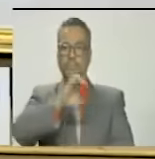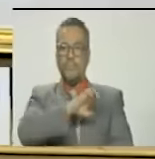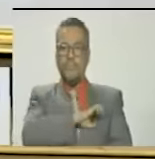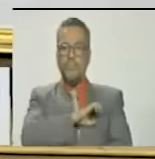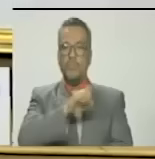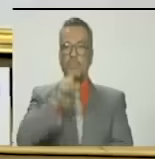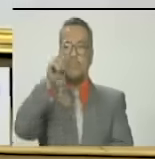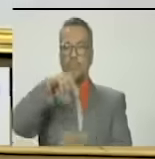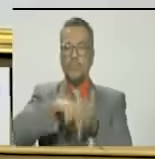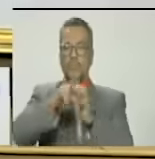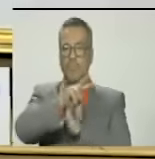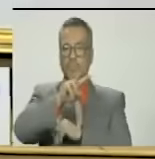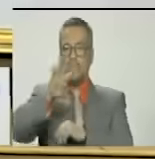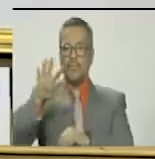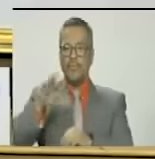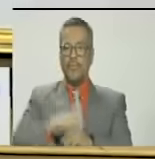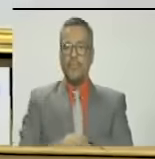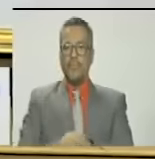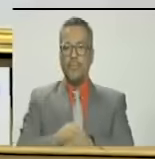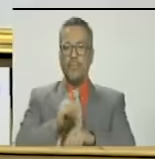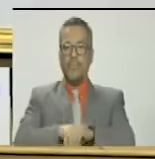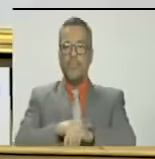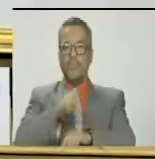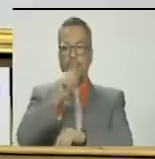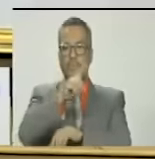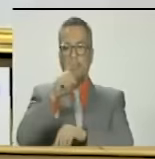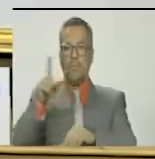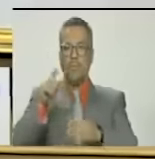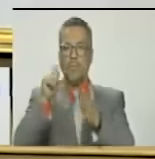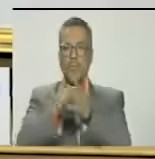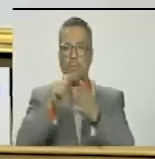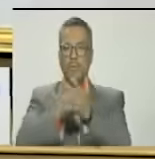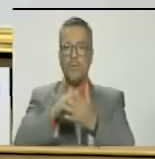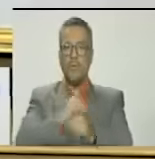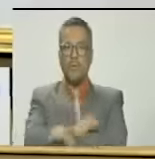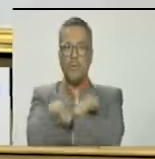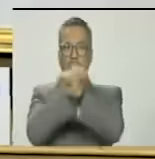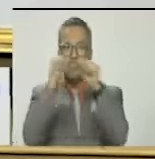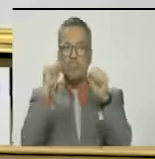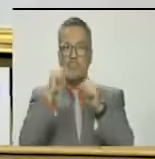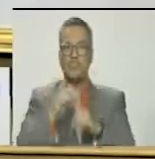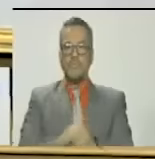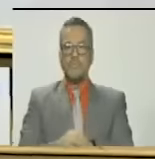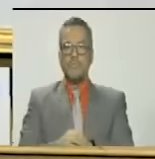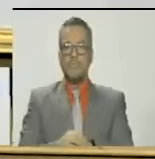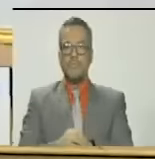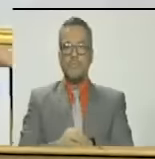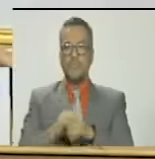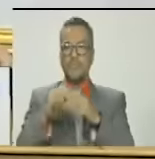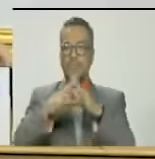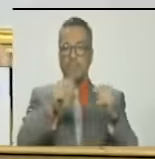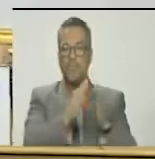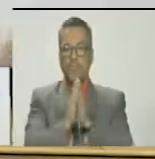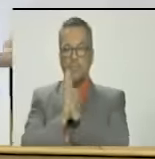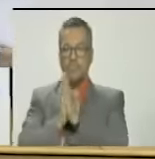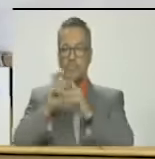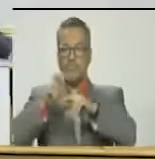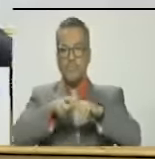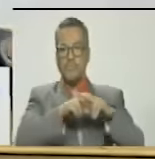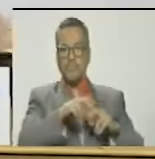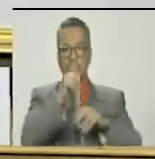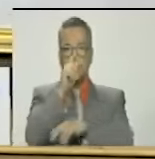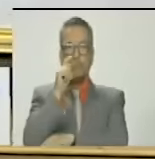de enero de 2024, a las 11 en punto de la mañana. Ocupen sus curules, por favor,